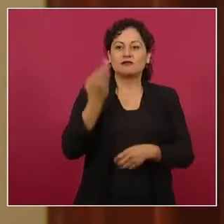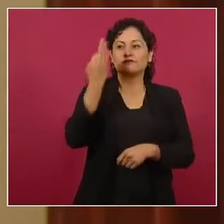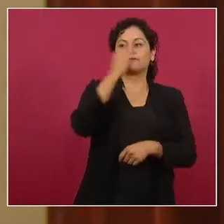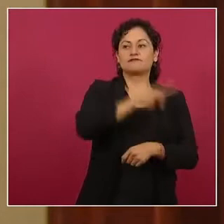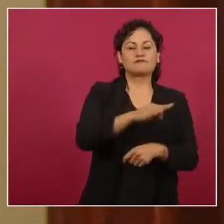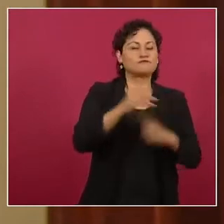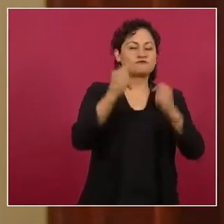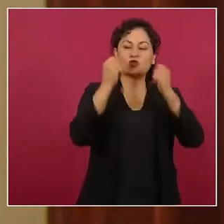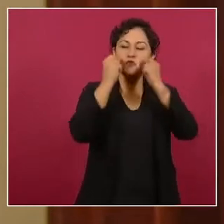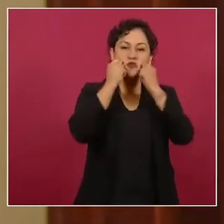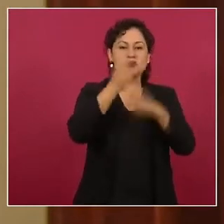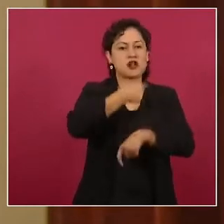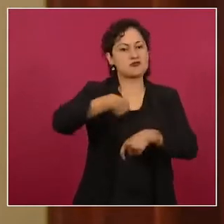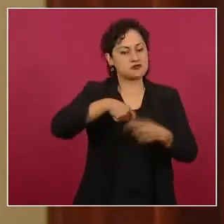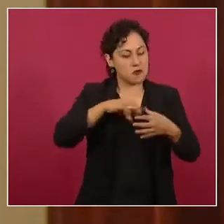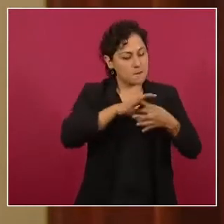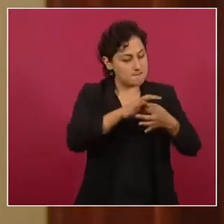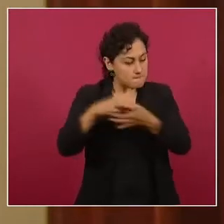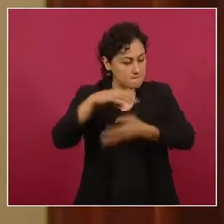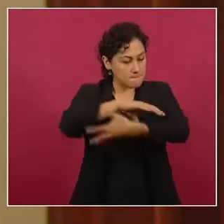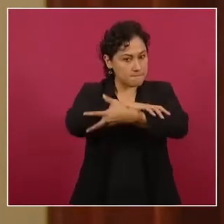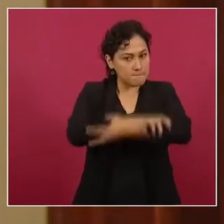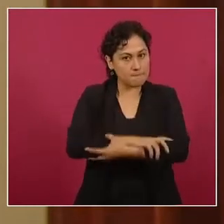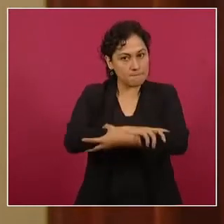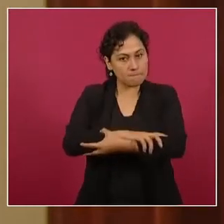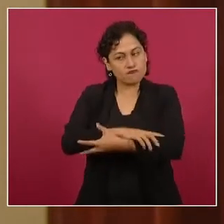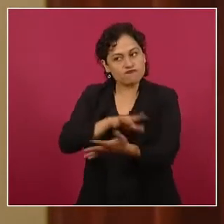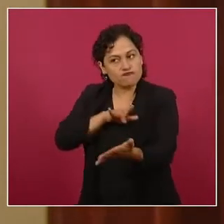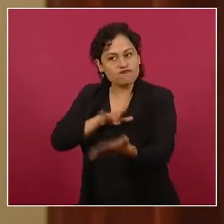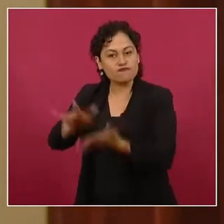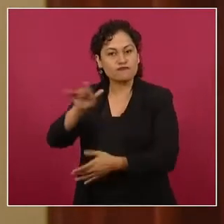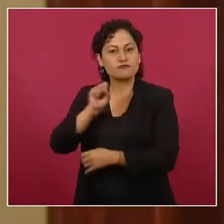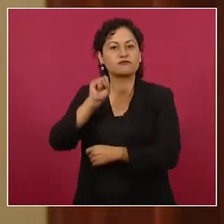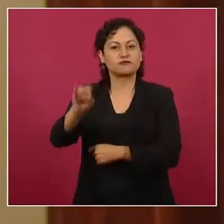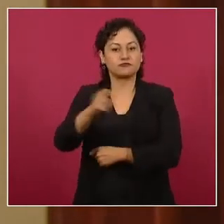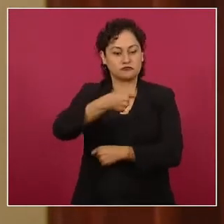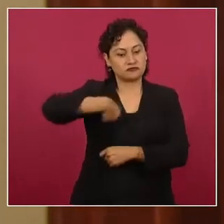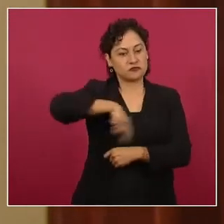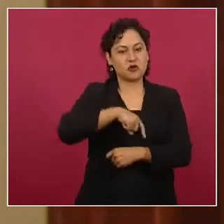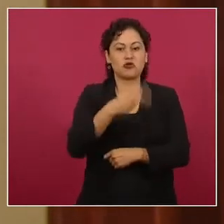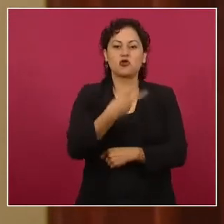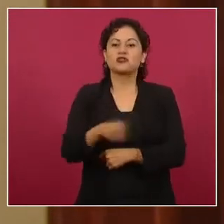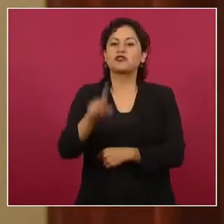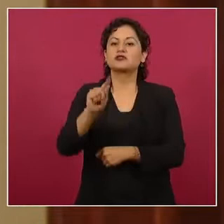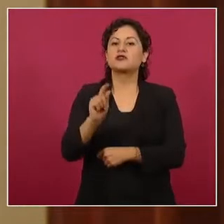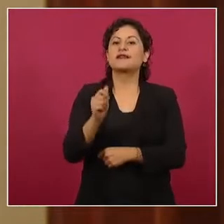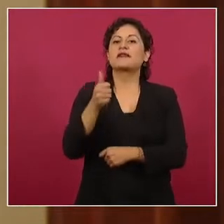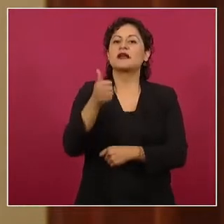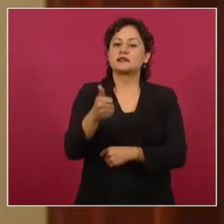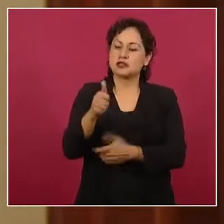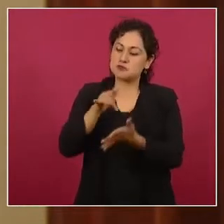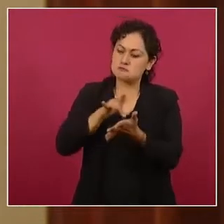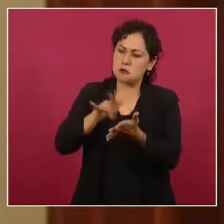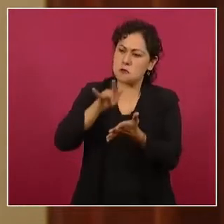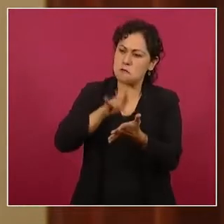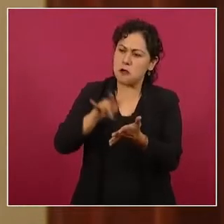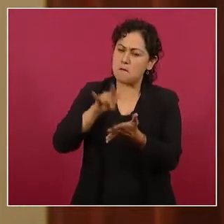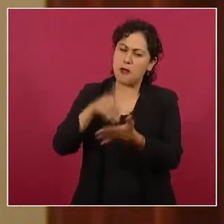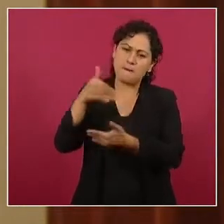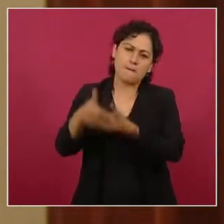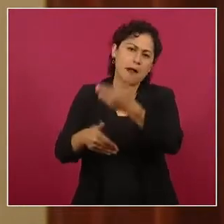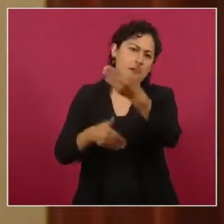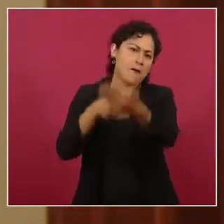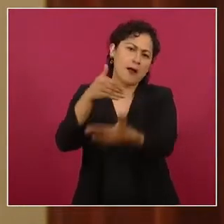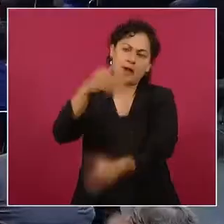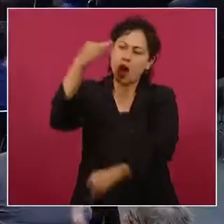nunca y que cuenta con 276 que vamos a acompañarle hasta el último día de su mandato. Muchas gracias,